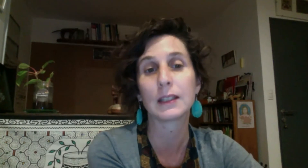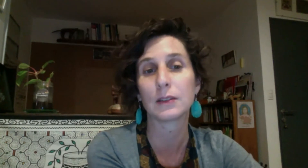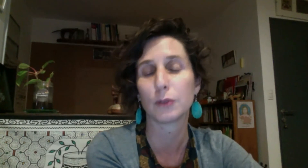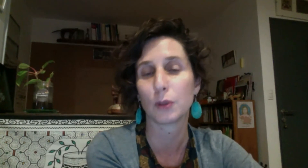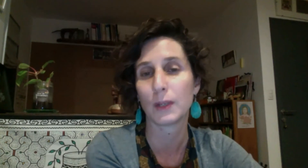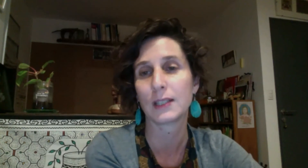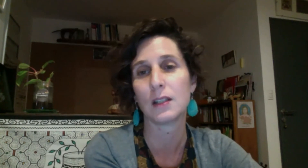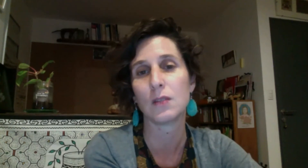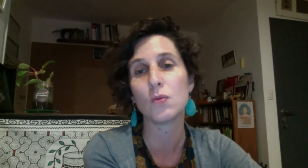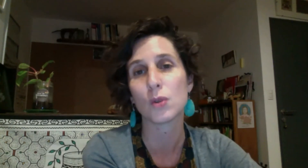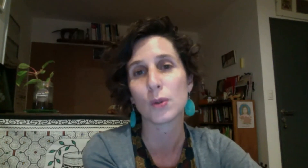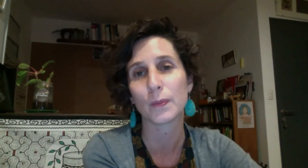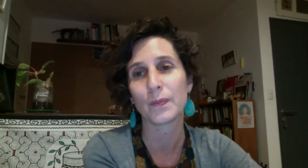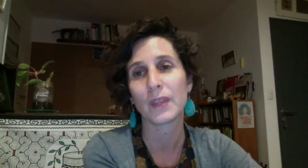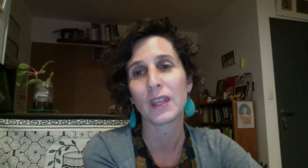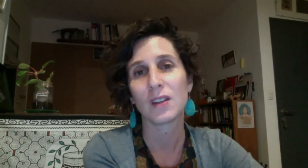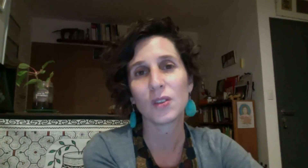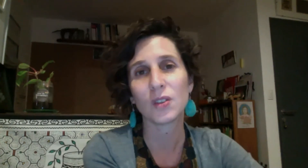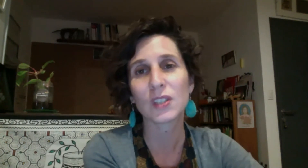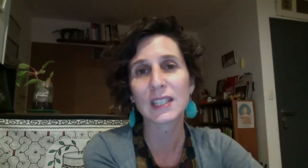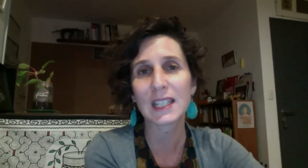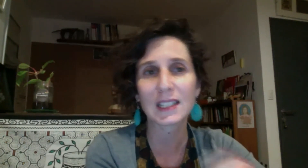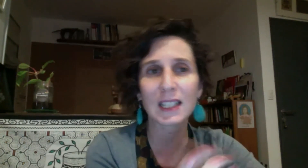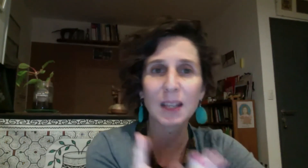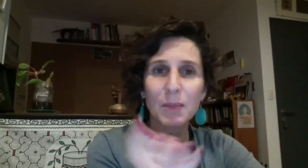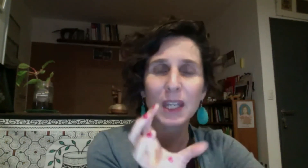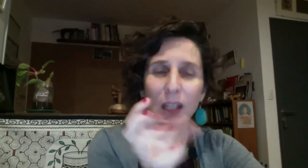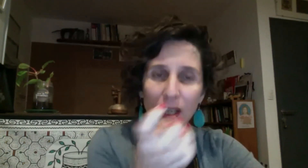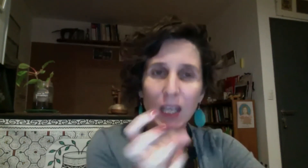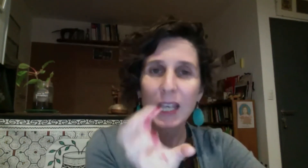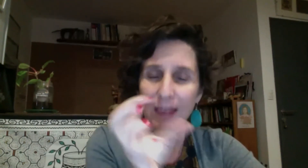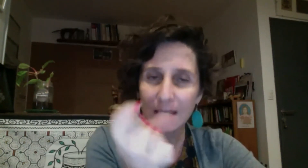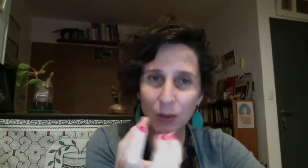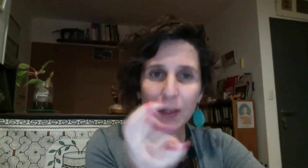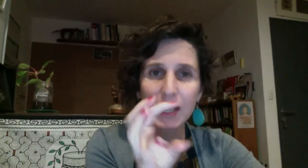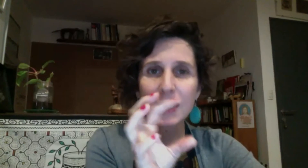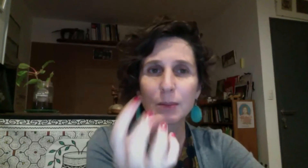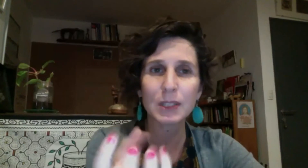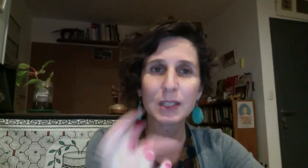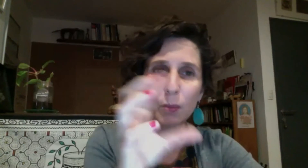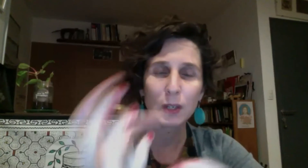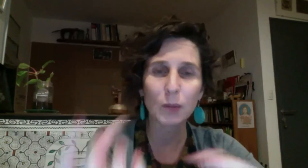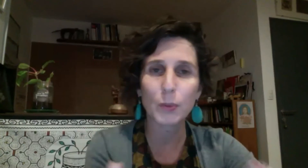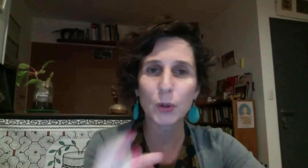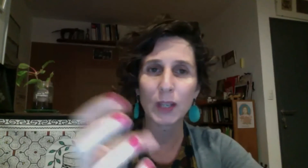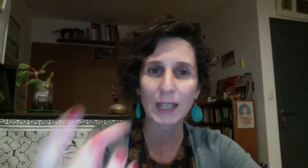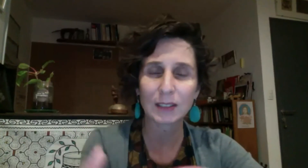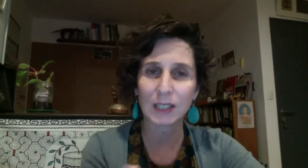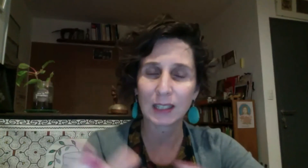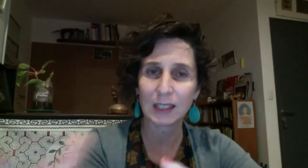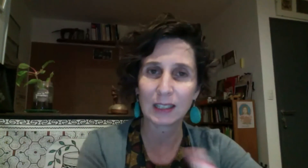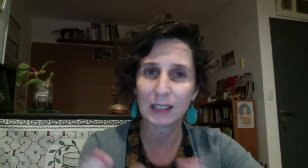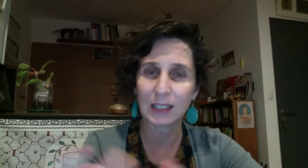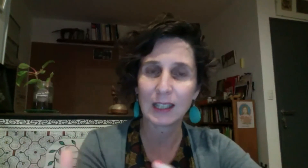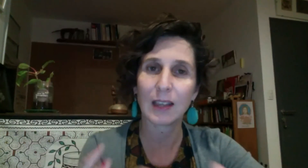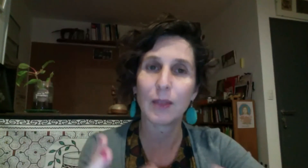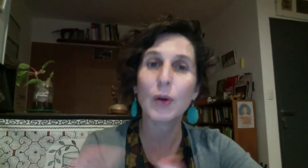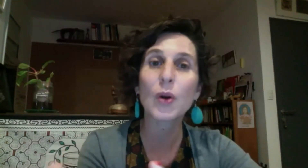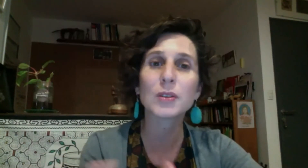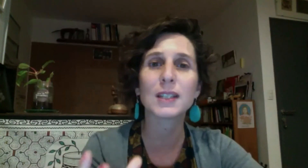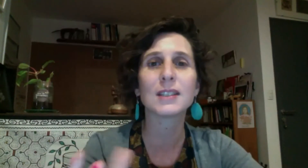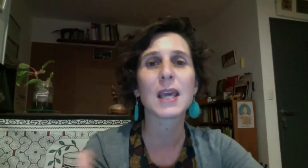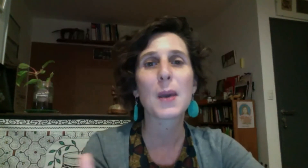buscaban transformarse en uno? ¿No? Entonces, esta también, de todas maneras, siempre se combina un poco de las